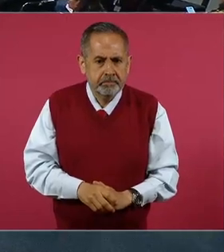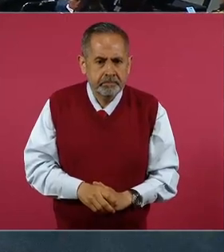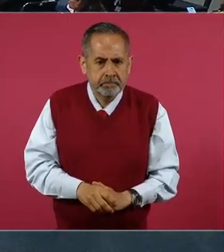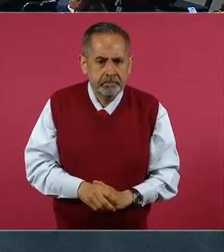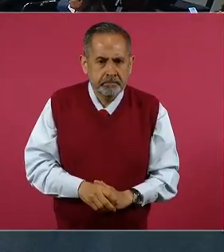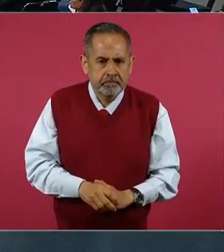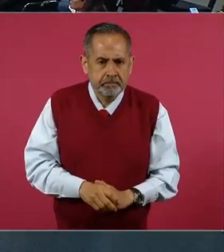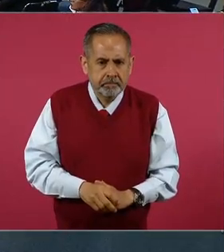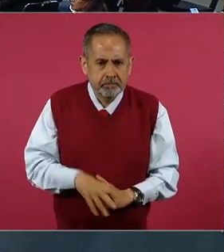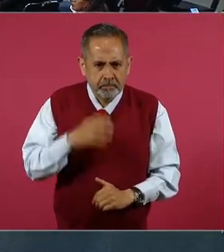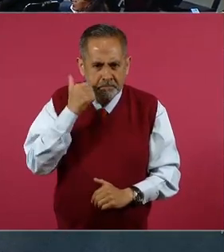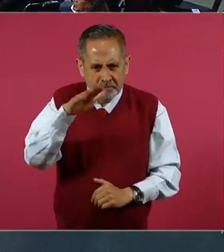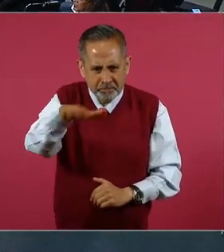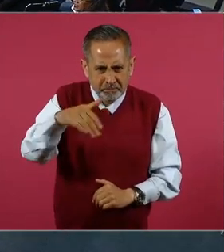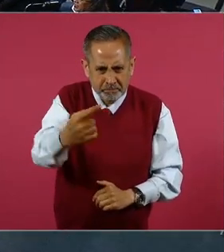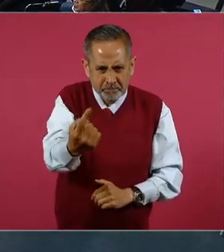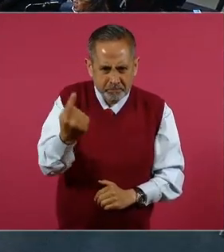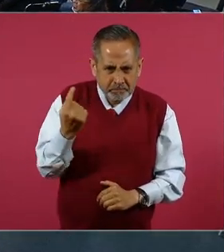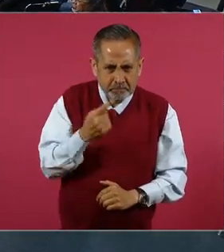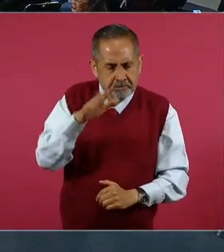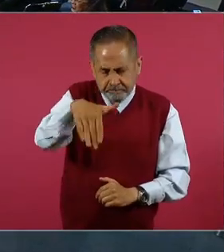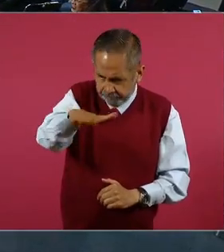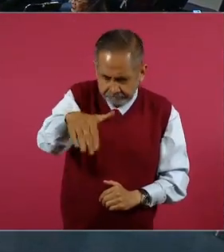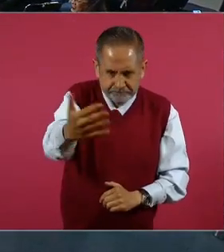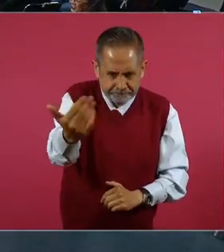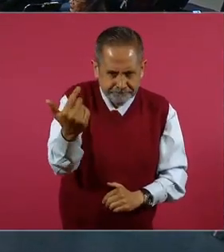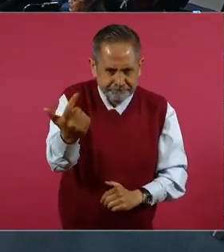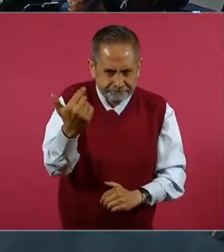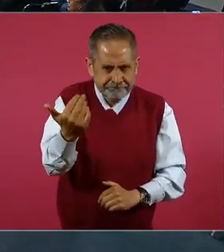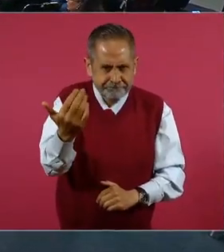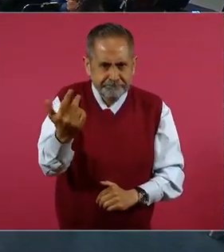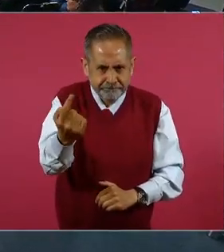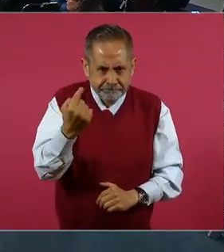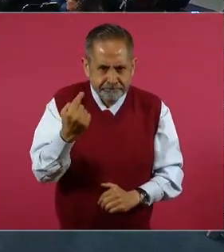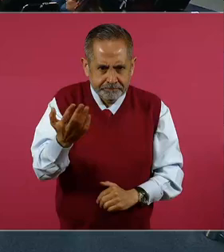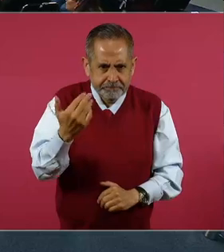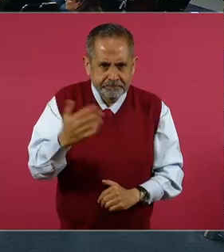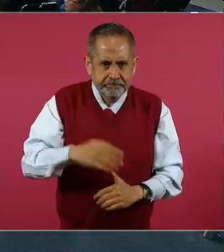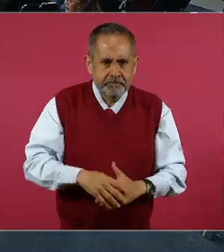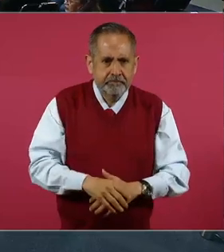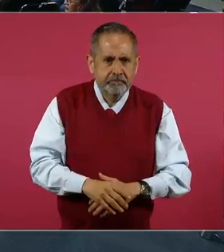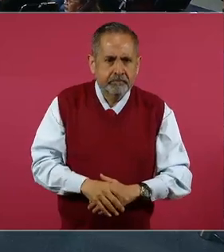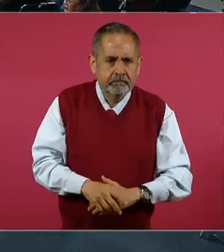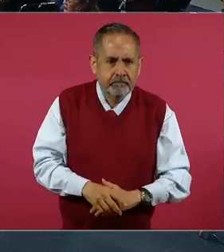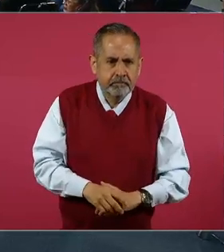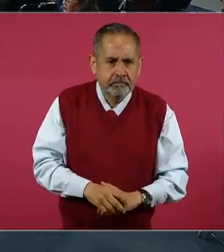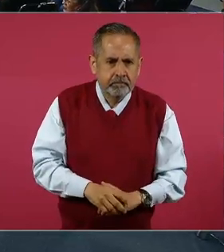¿No, no quieres venir conmigo? Ven, no, ven, ven.